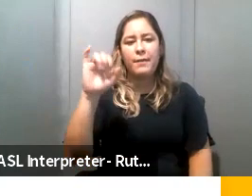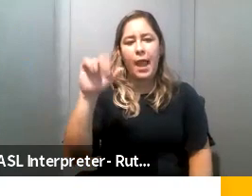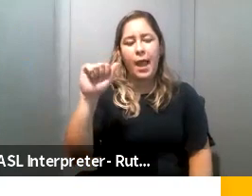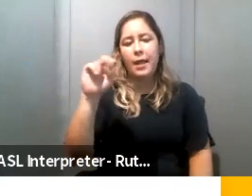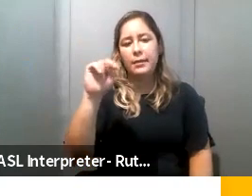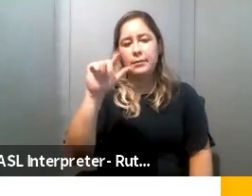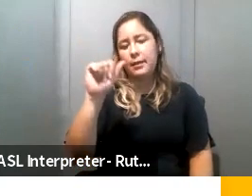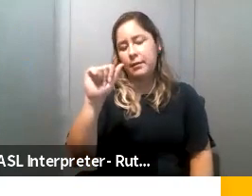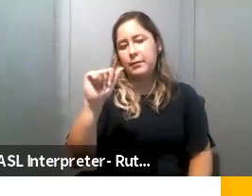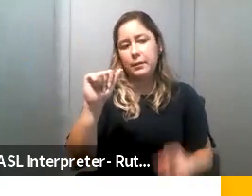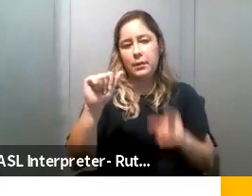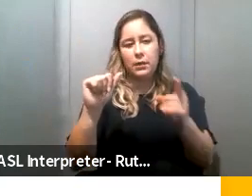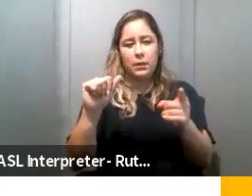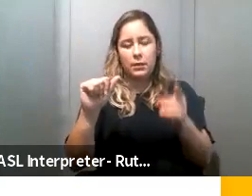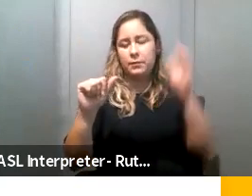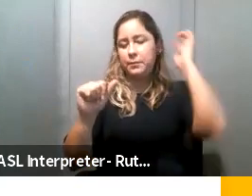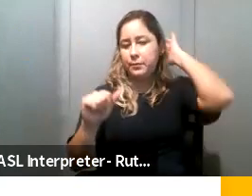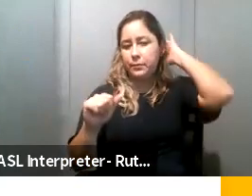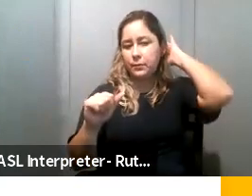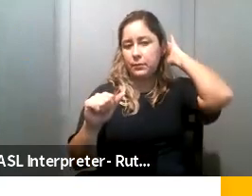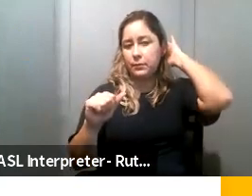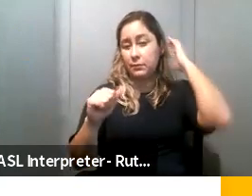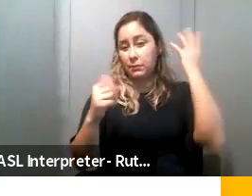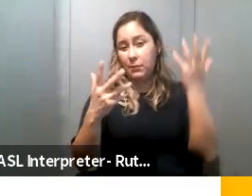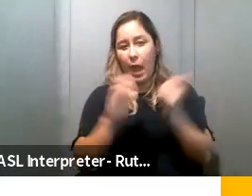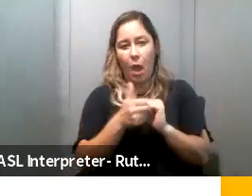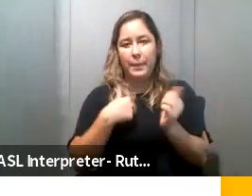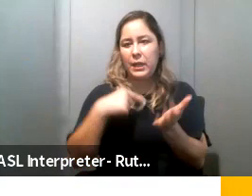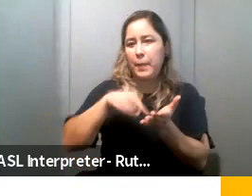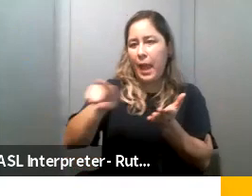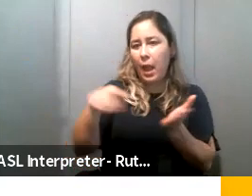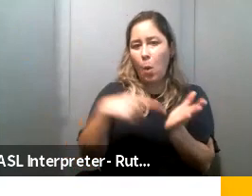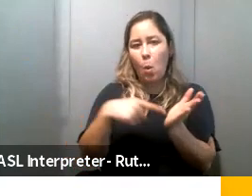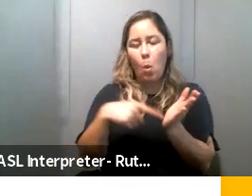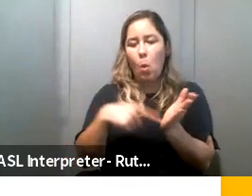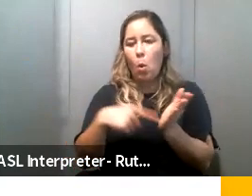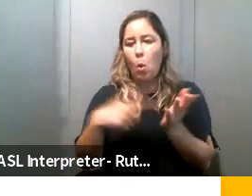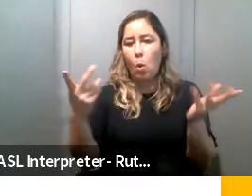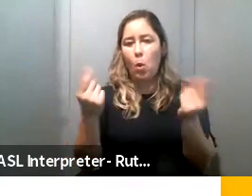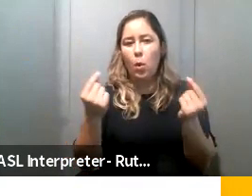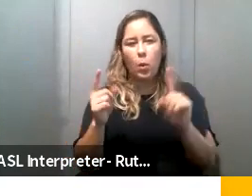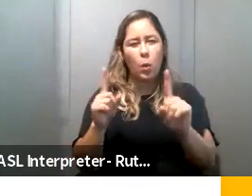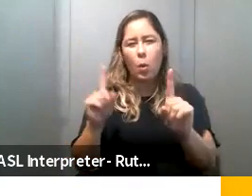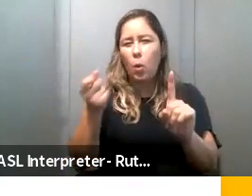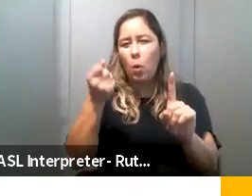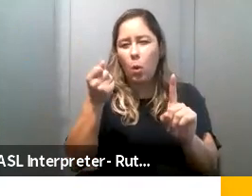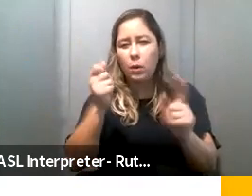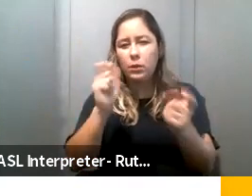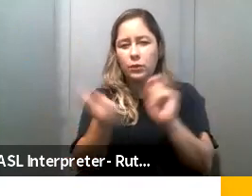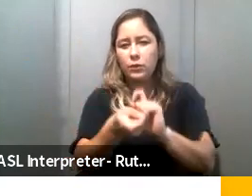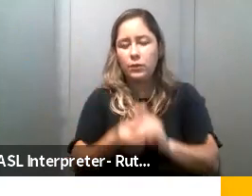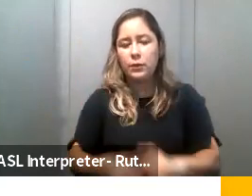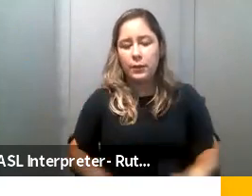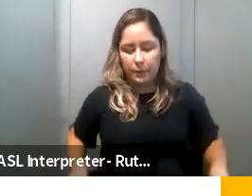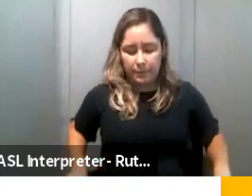Claro, avísame si quieres añadir algo, pero disculpe, tengo que cambiar algo para ver el slide.